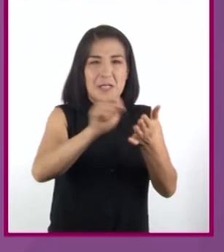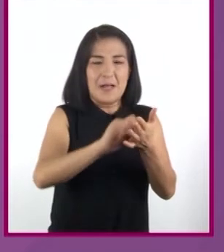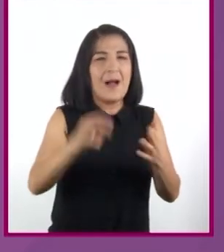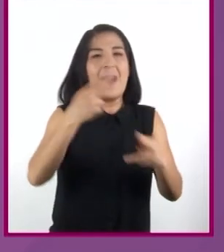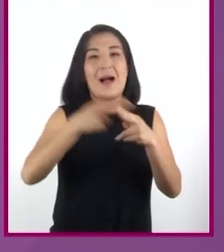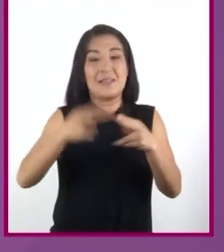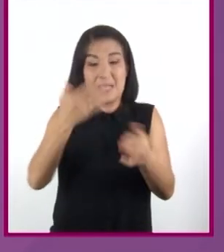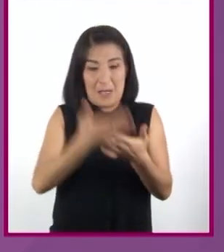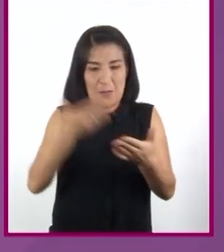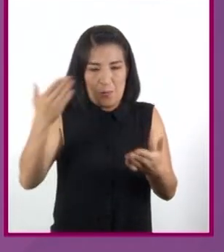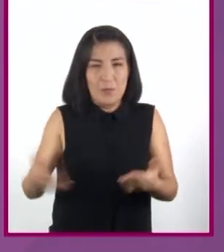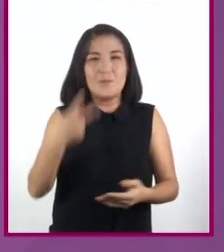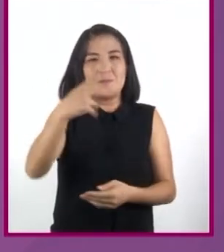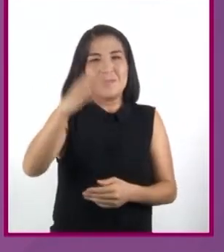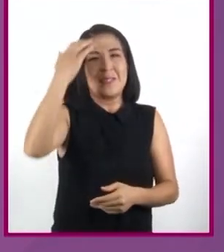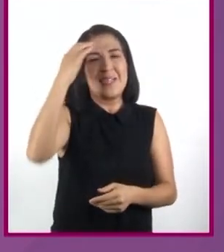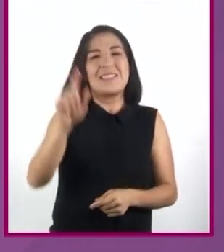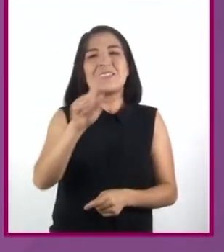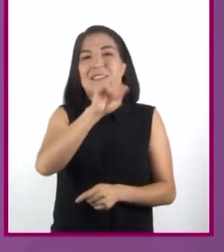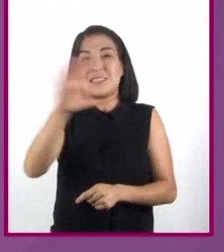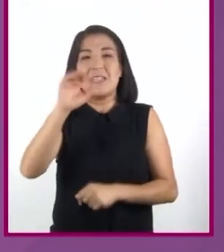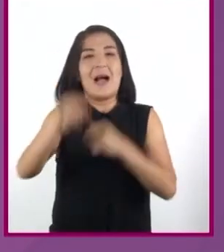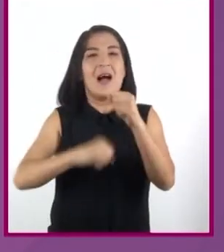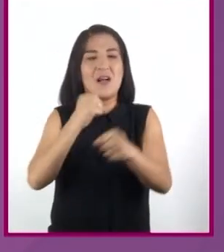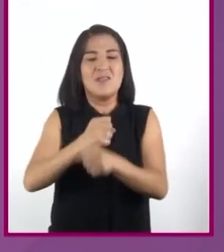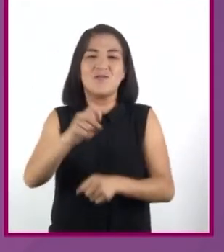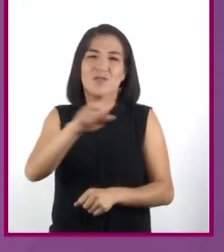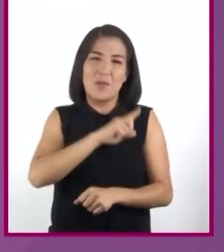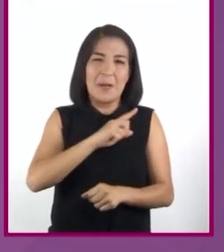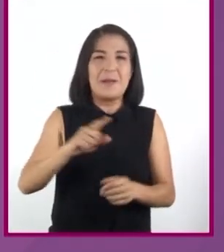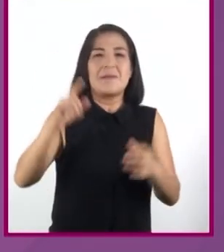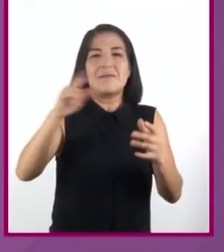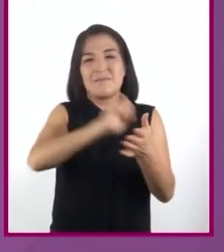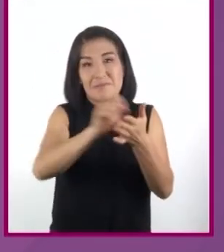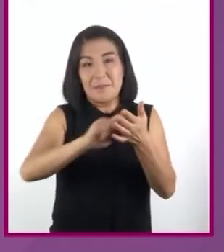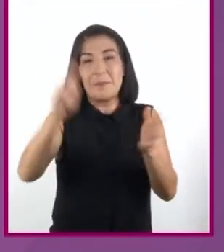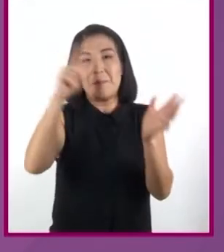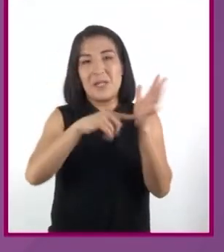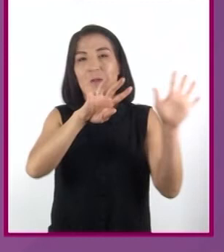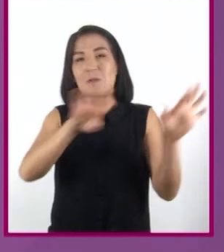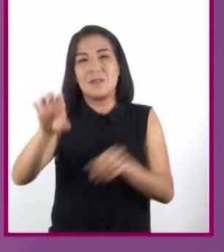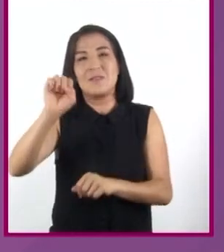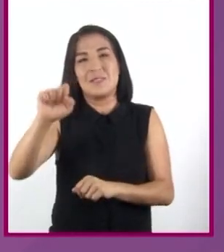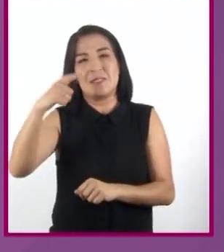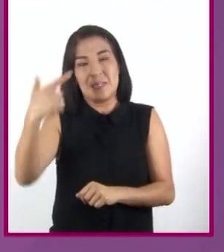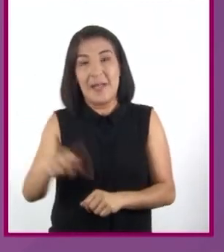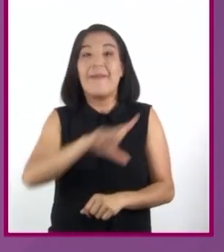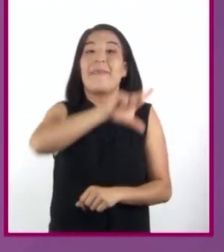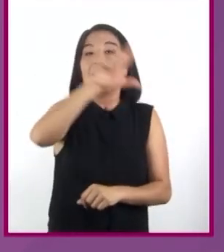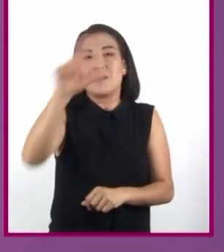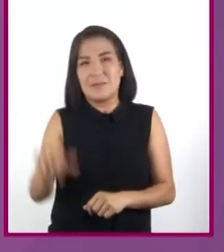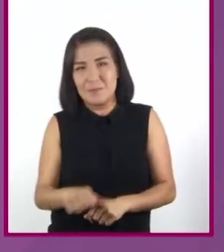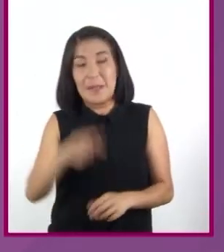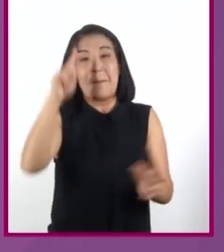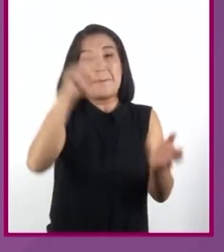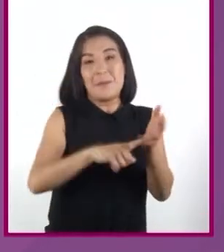obra más conocida, 100 años de soledad, en 1967. Posteriormente,